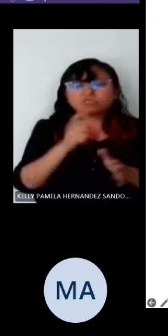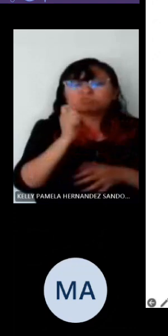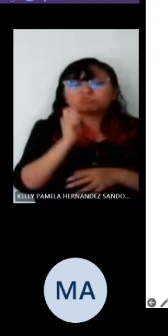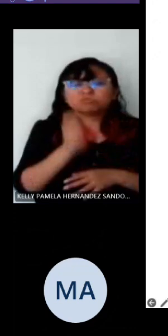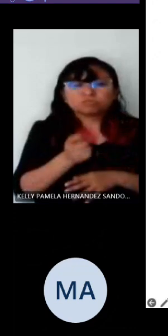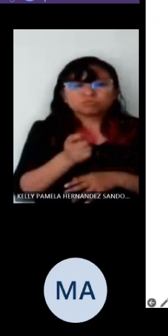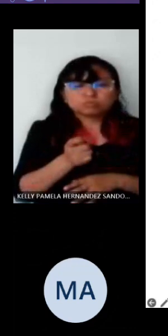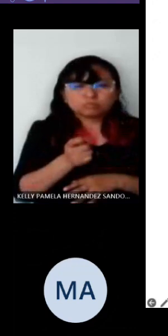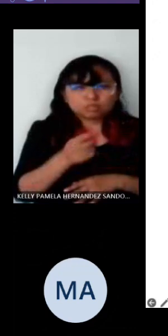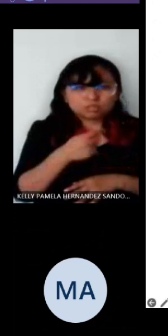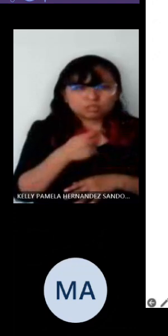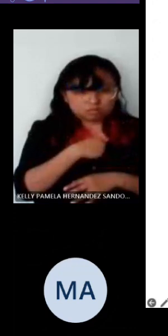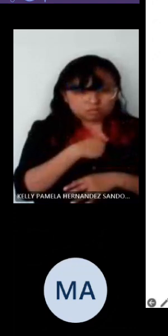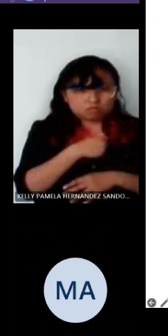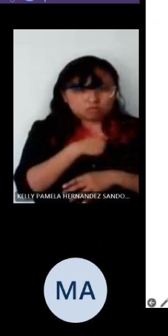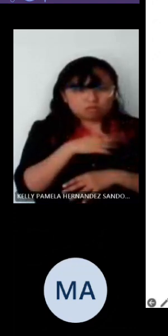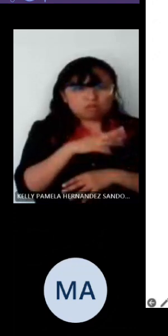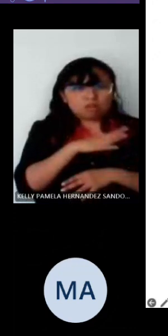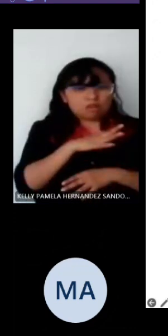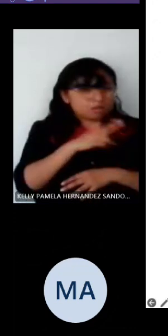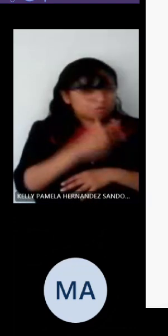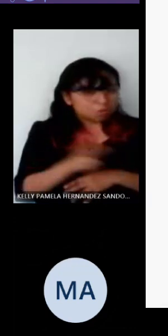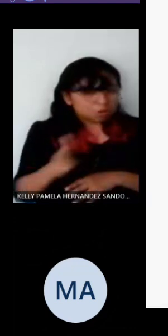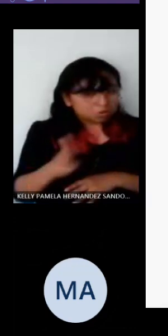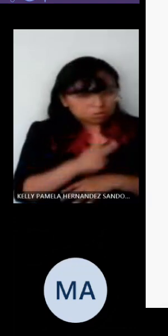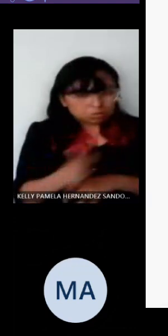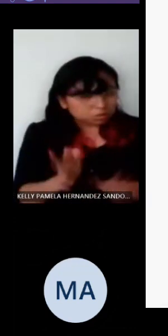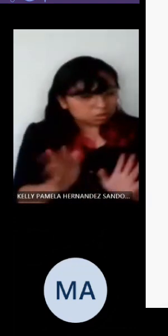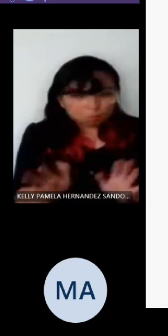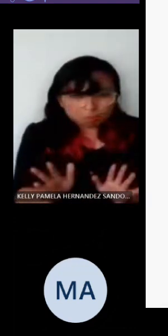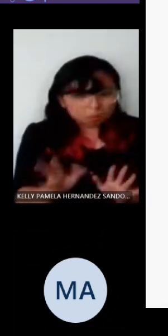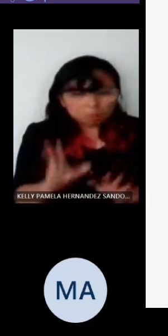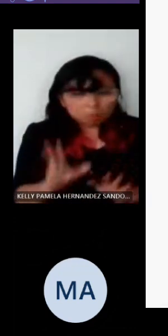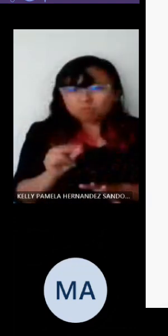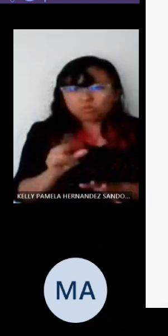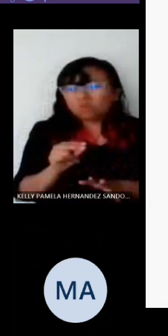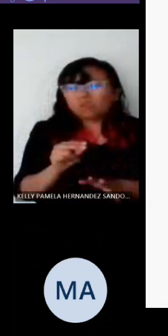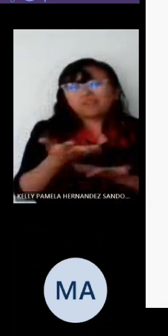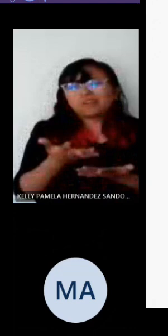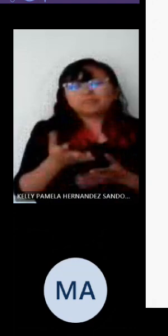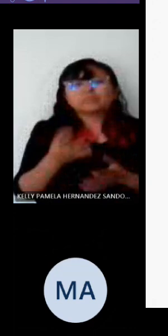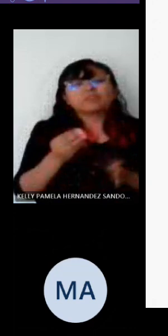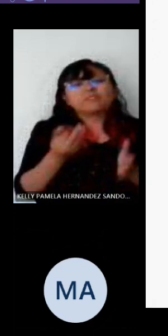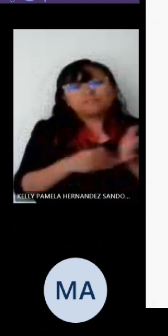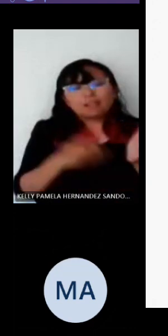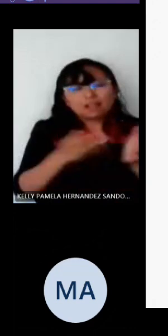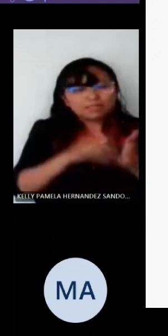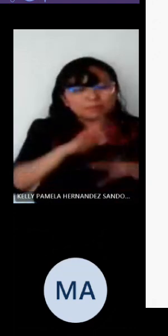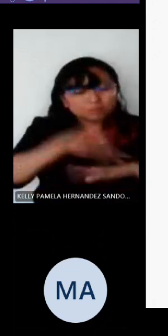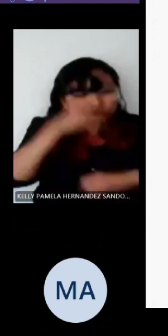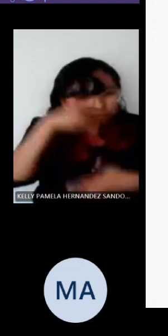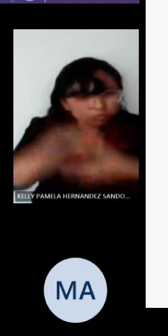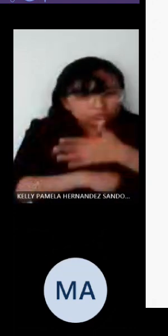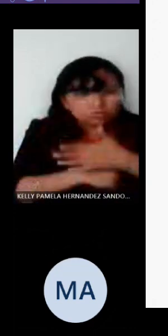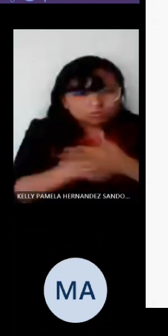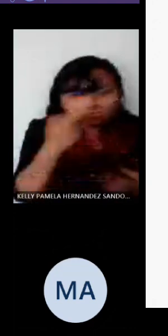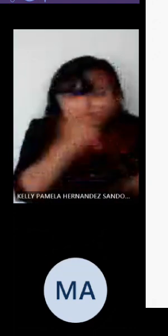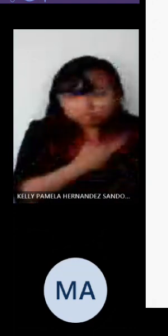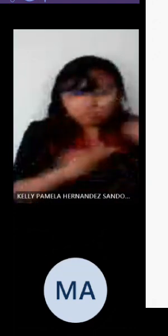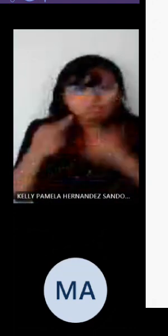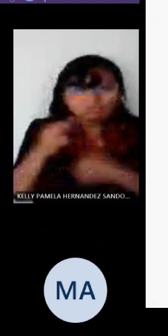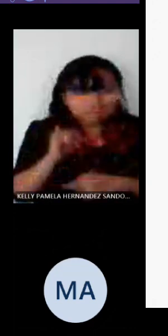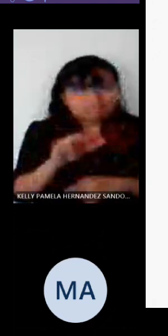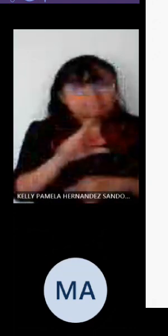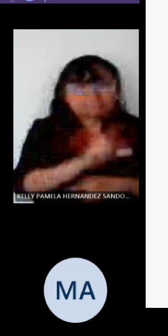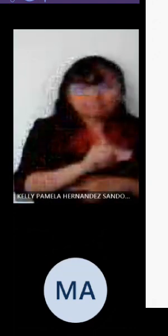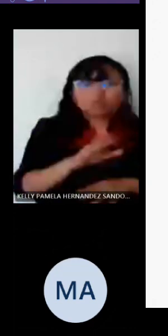causa, bueno, o que no sean hipoacusia, significa que no hemos encontrado hasta el momento cuál es el gen causal o que se pueden llegar a